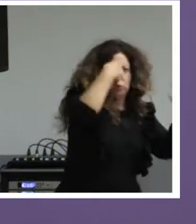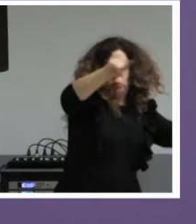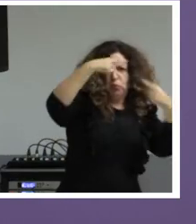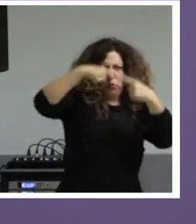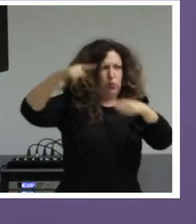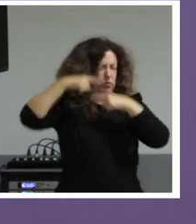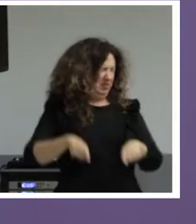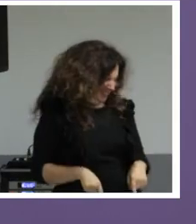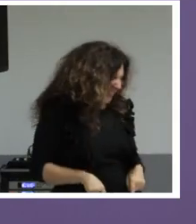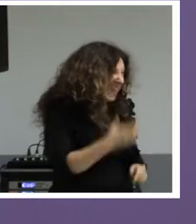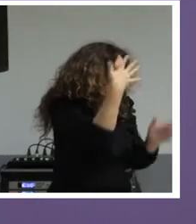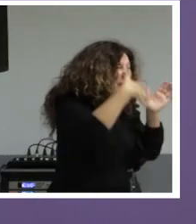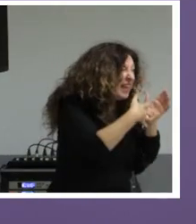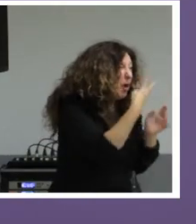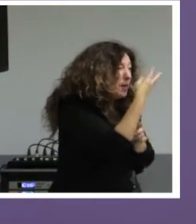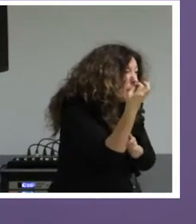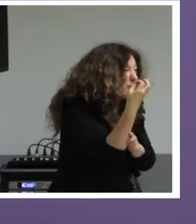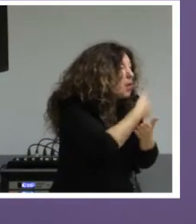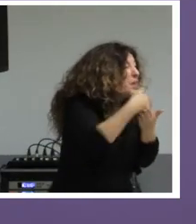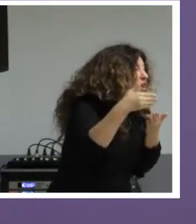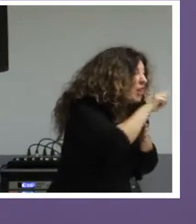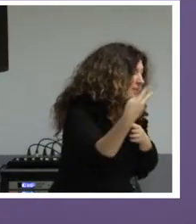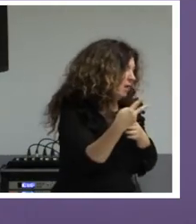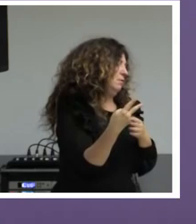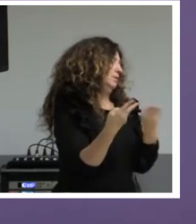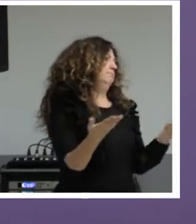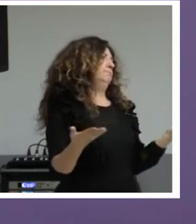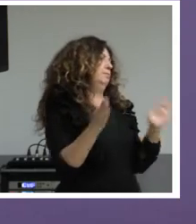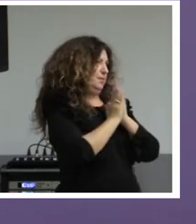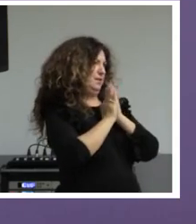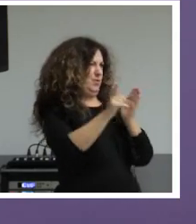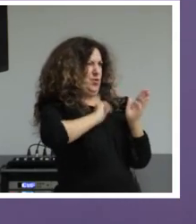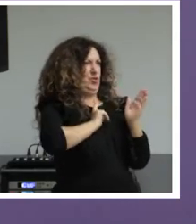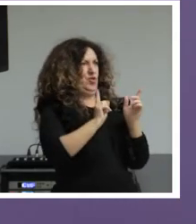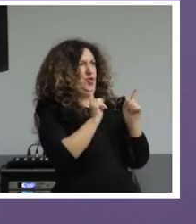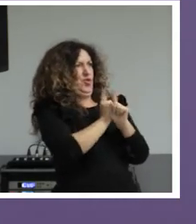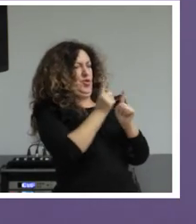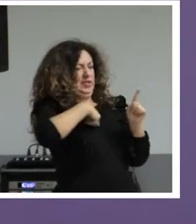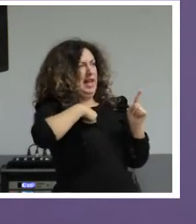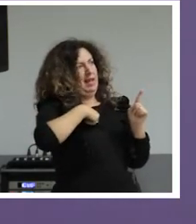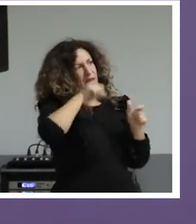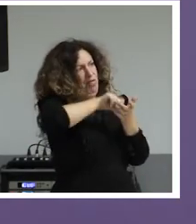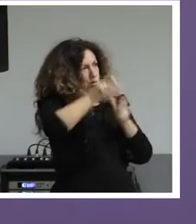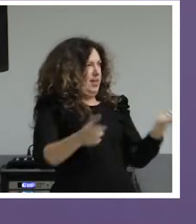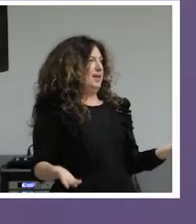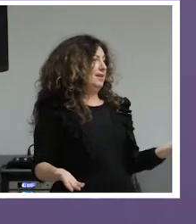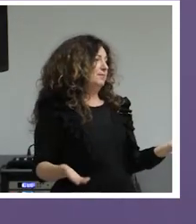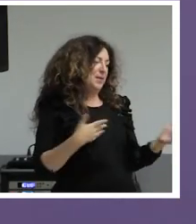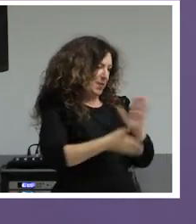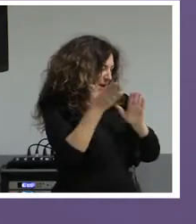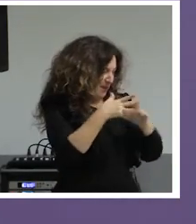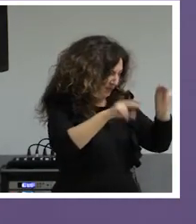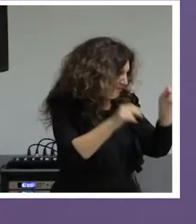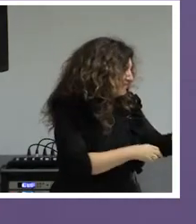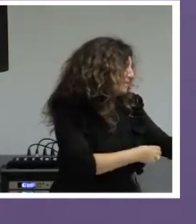que estaba absolutamente de bueno que no daban soluciones y que nos decían al océano que compramos nuestras propias palas para quitar la nieve